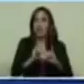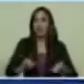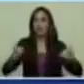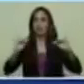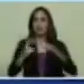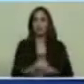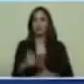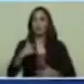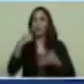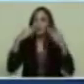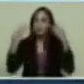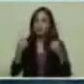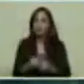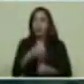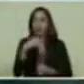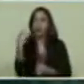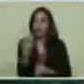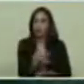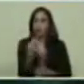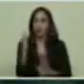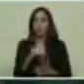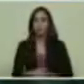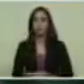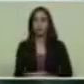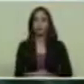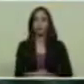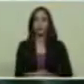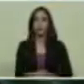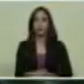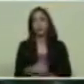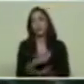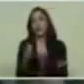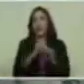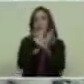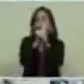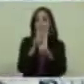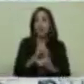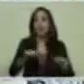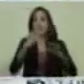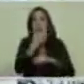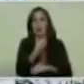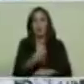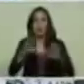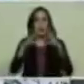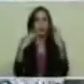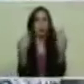Se los aseguro, Navidades felices, Navidades en familia.